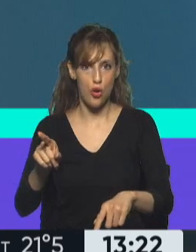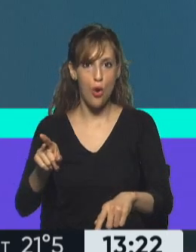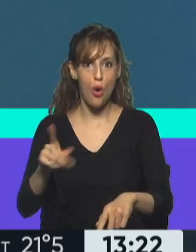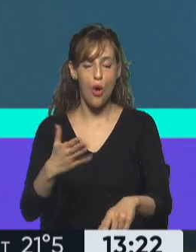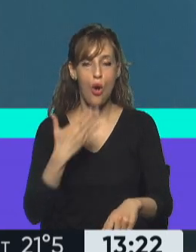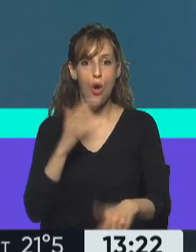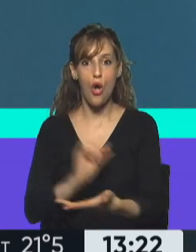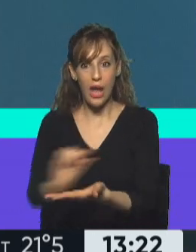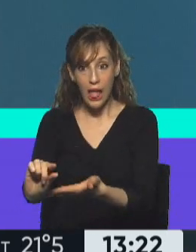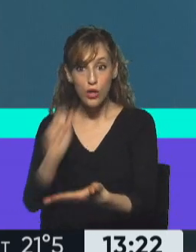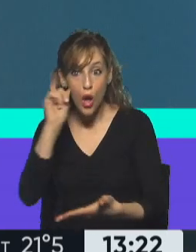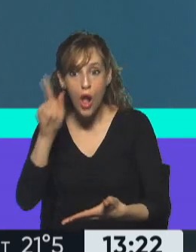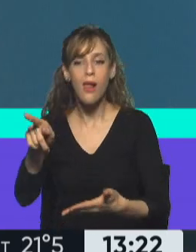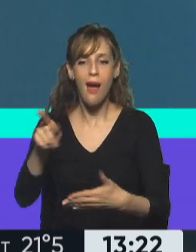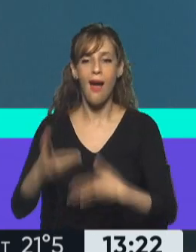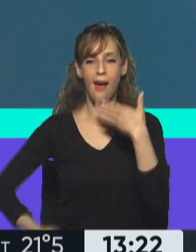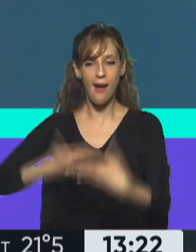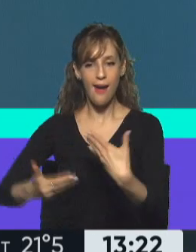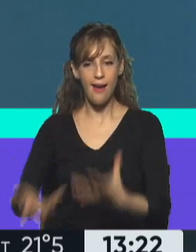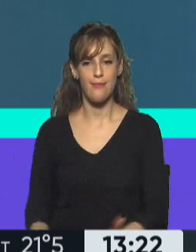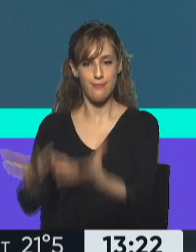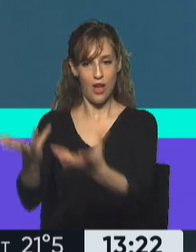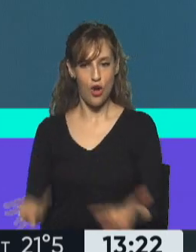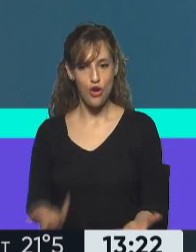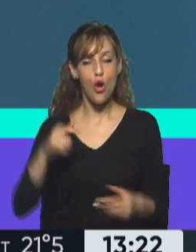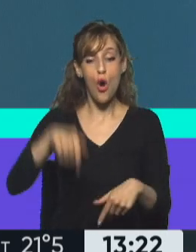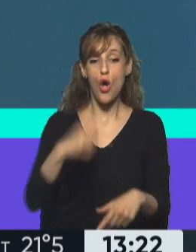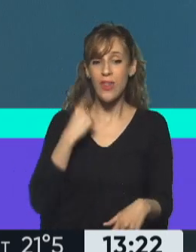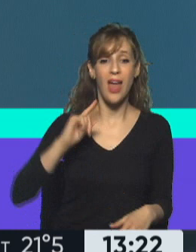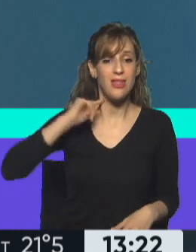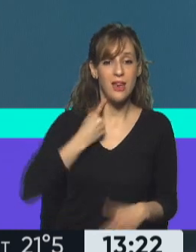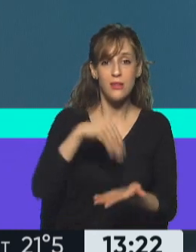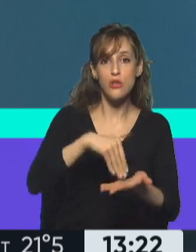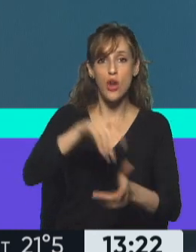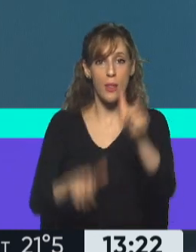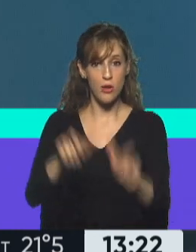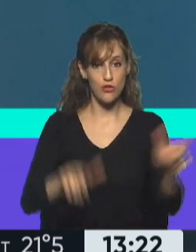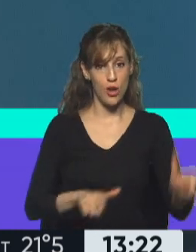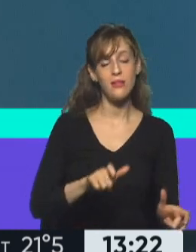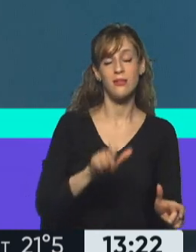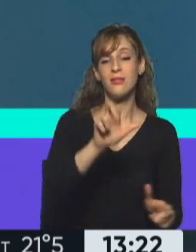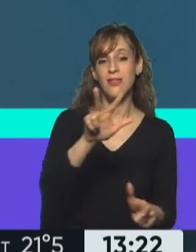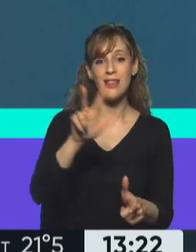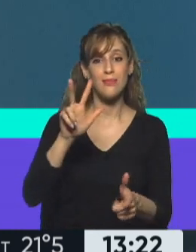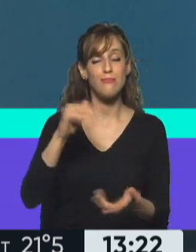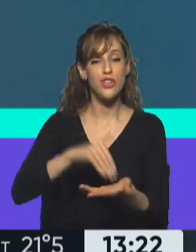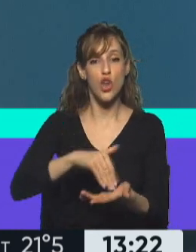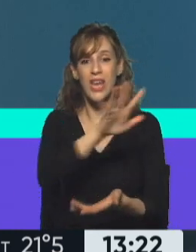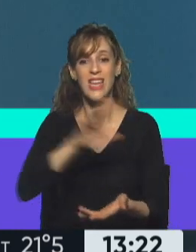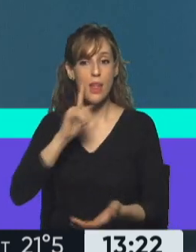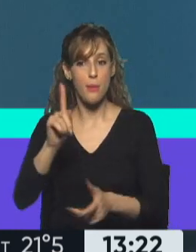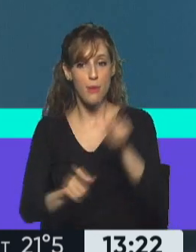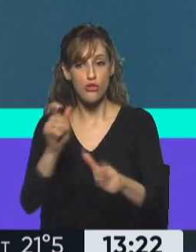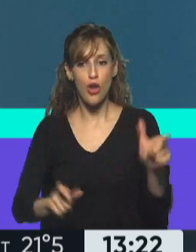argentinos para con nosotros mismos. Hoy tenemos 13 millones de personas, 3,5 millones de familias que no tienen una vivienda digna